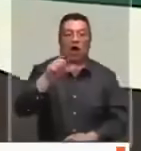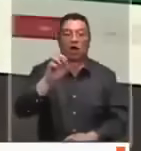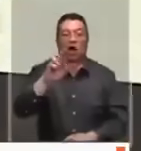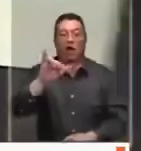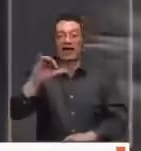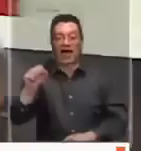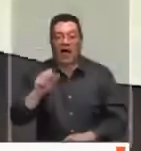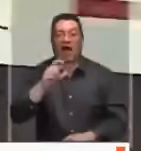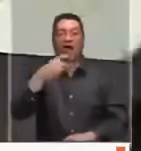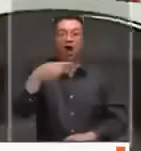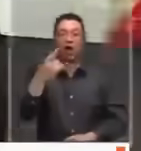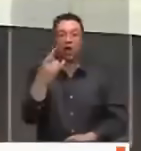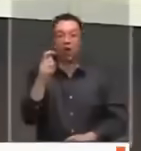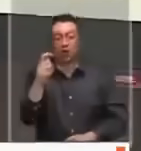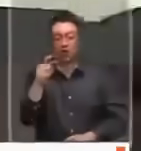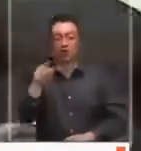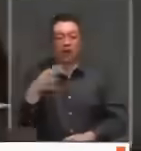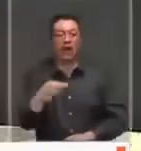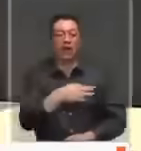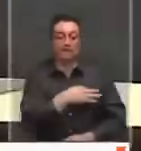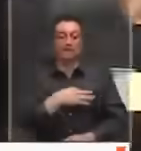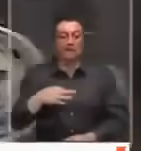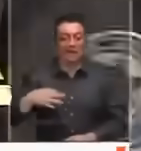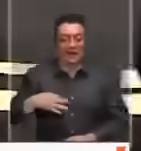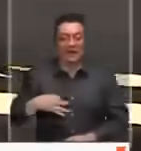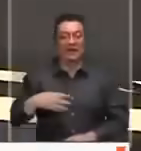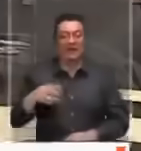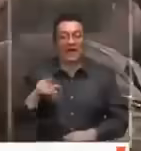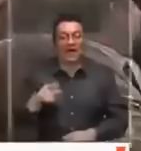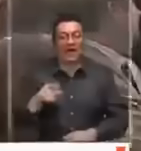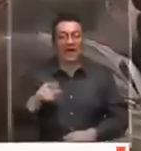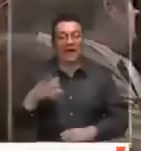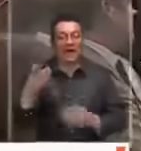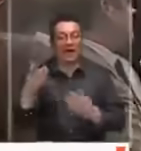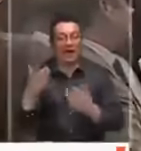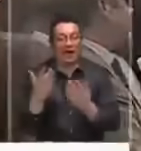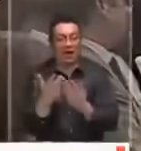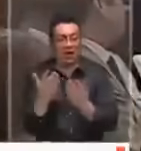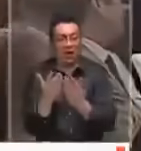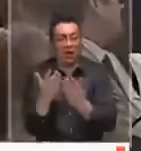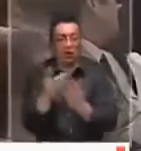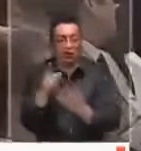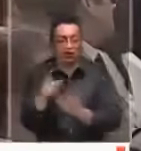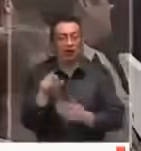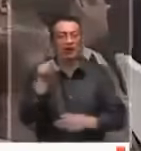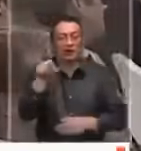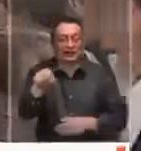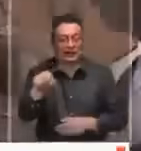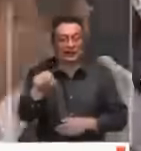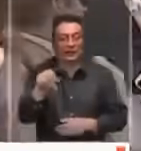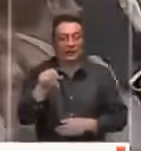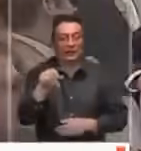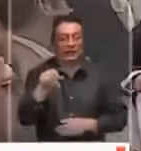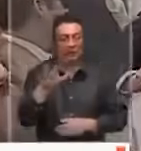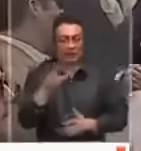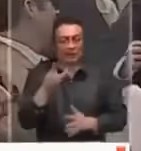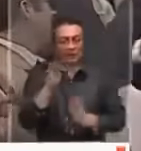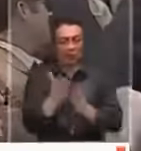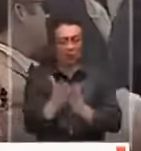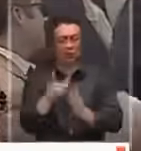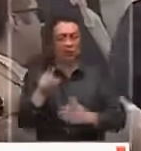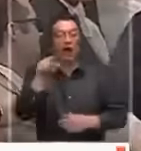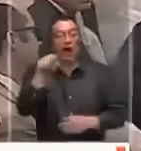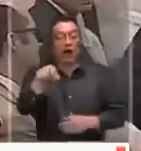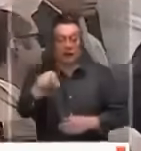Gloria Hood, también Gloria presidenta Hood, de Bópoli. Claro, y al momento de conversar con ellos tuvimos la posibilidad de hacerlo en tu día, y parte de lo que destacaban